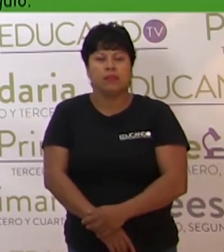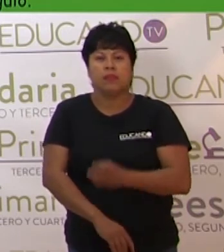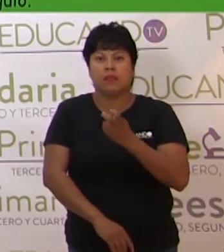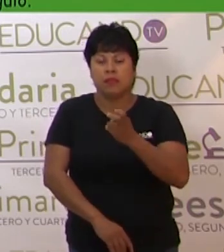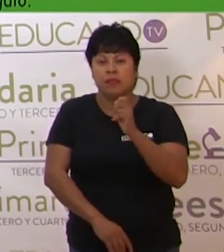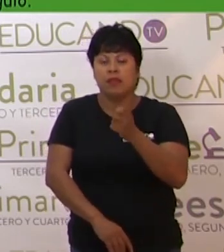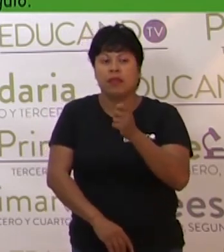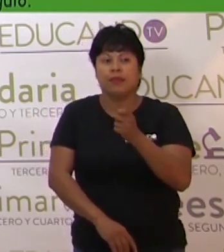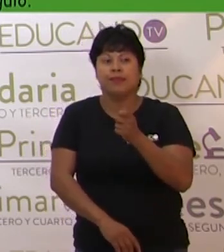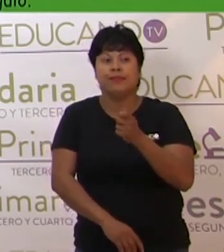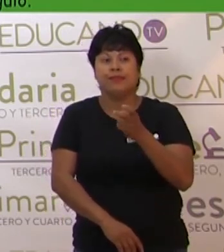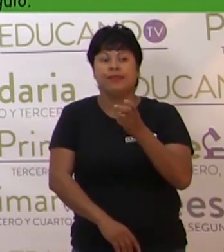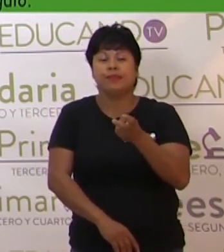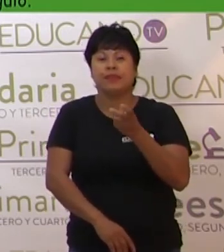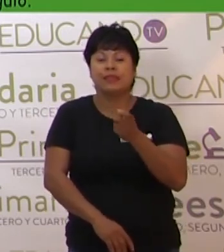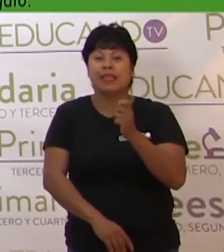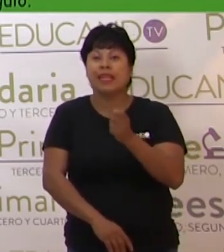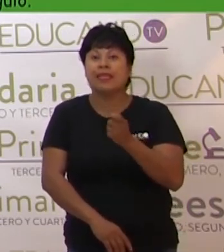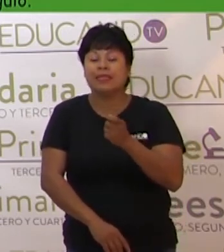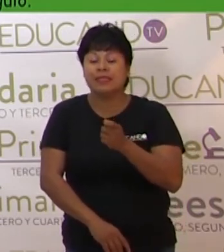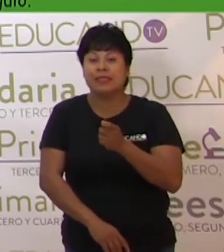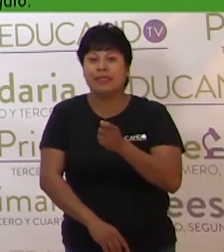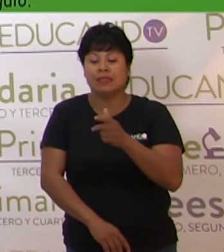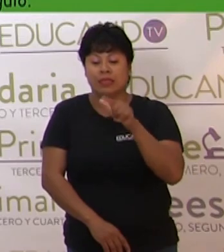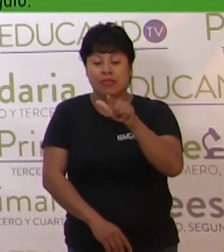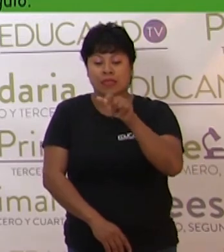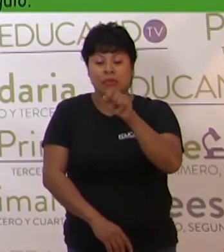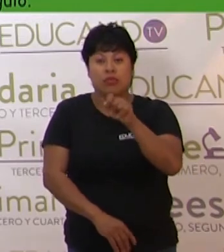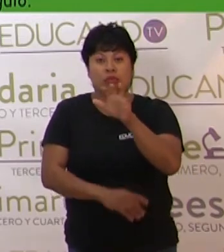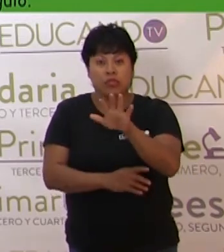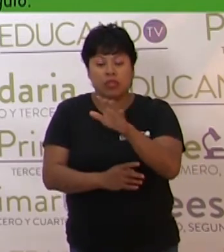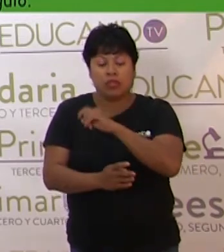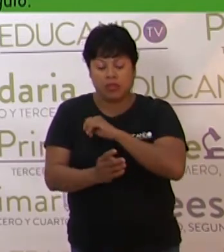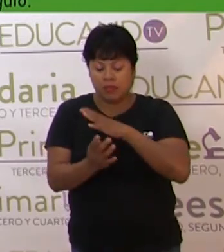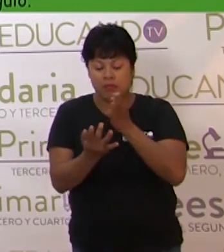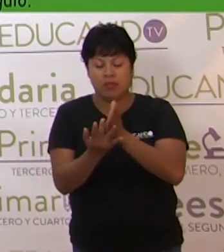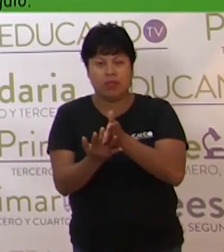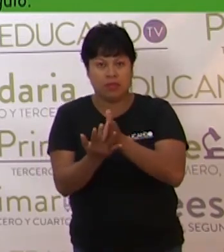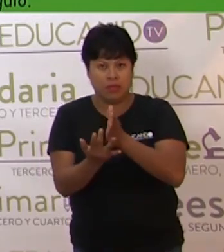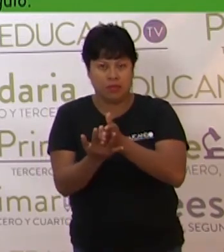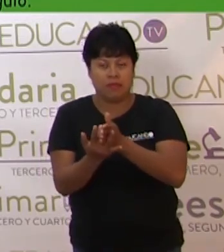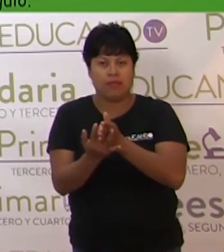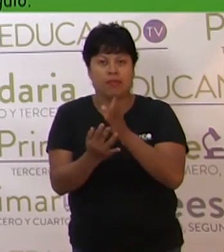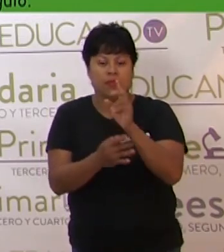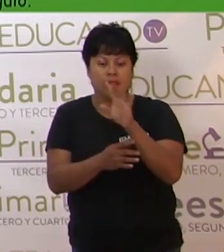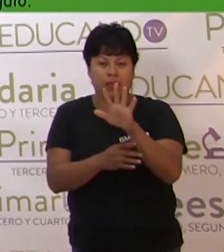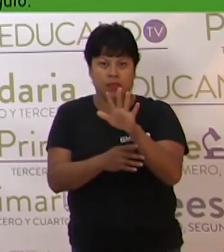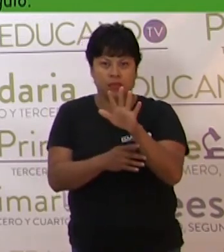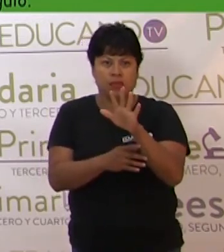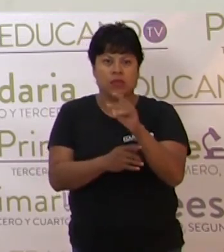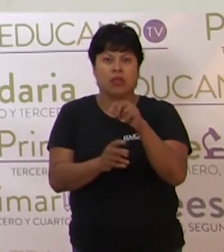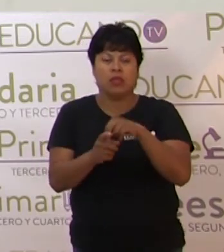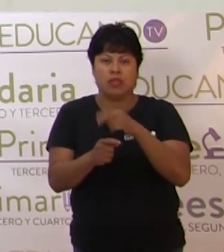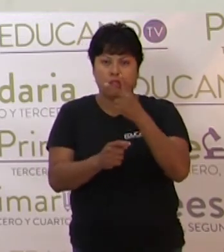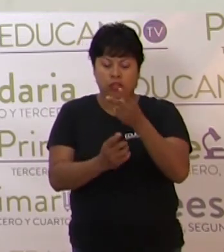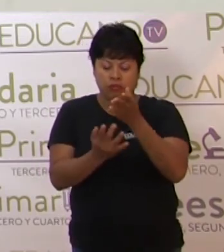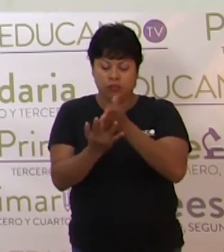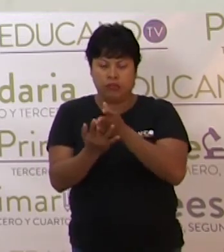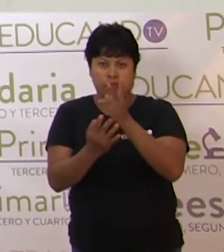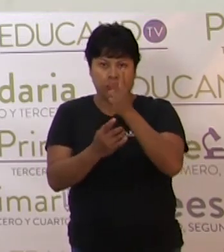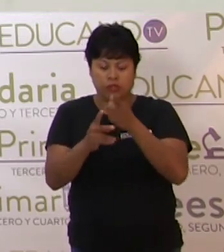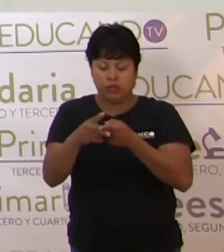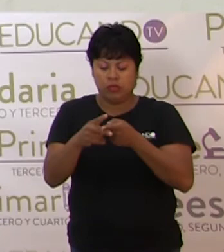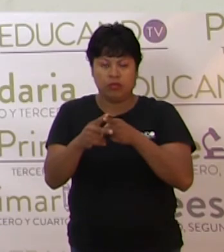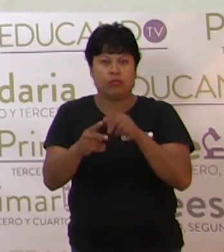este esta es la en 17.5 se va a dividir se va a dividir 35 en dos ángulos